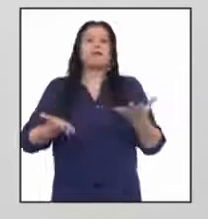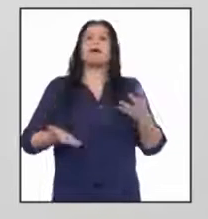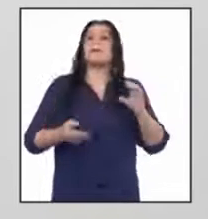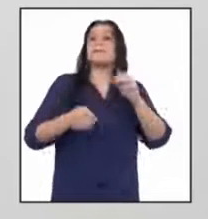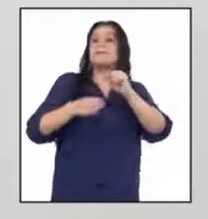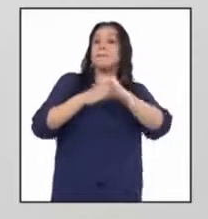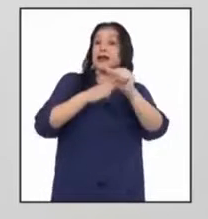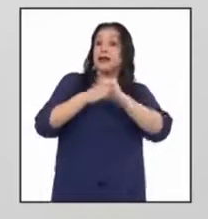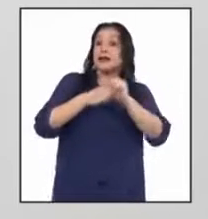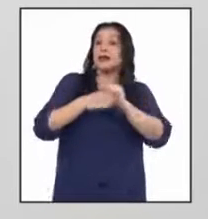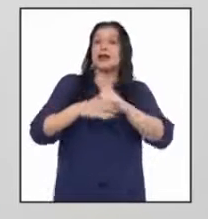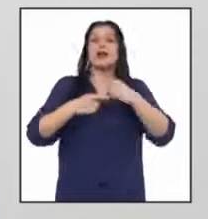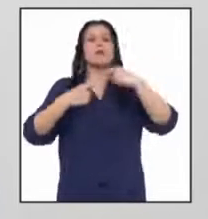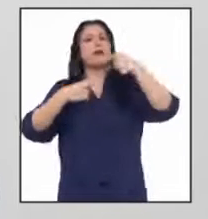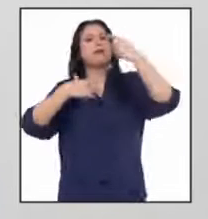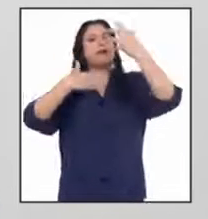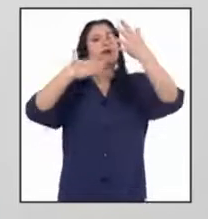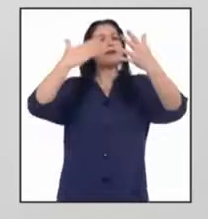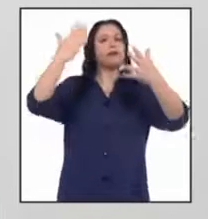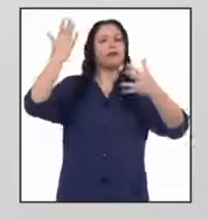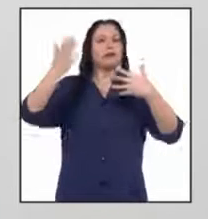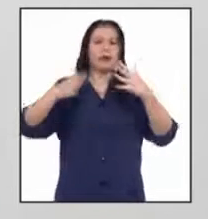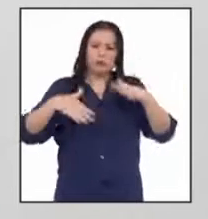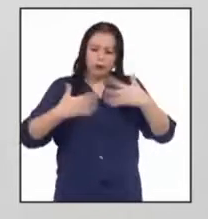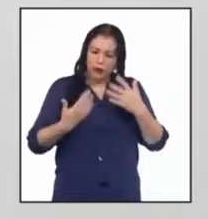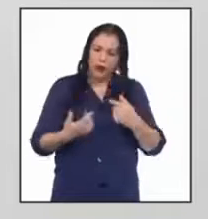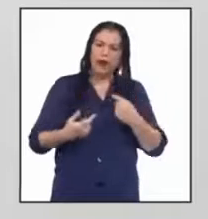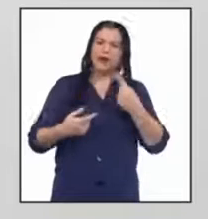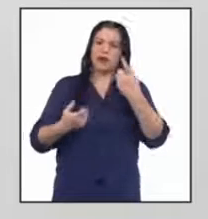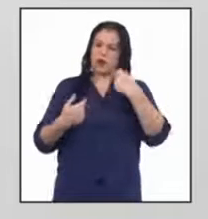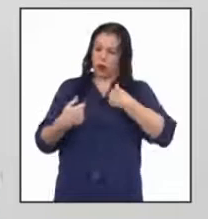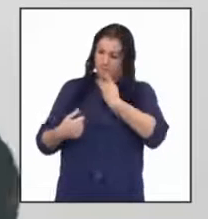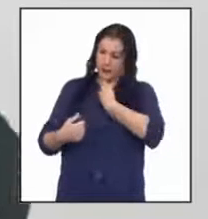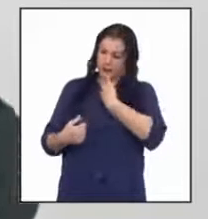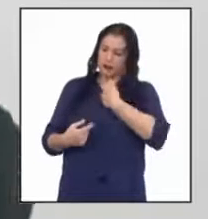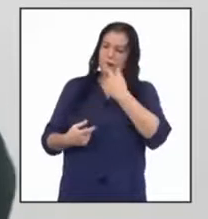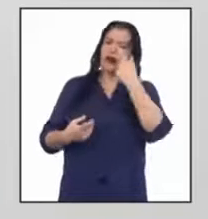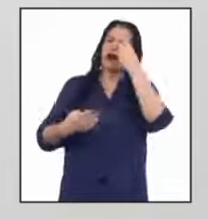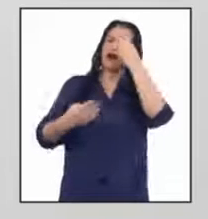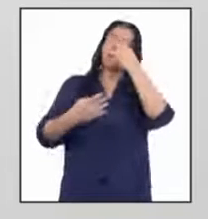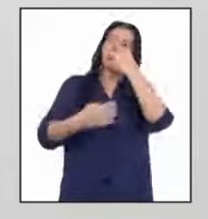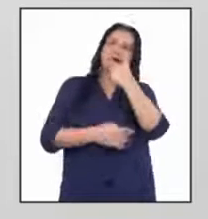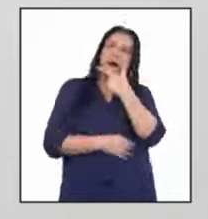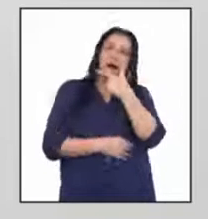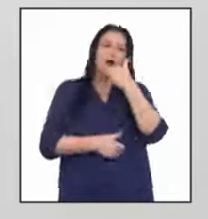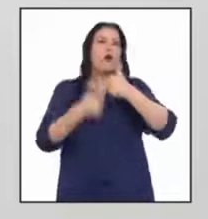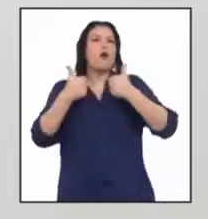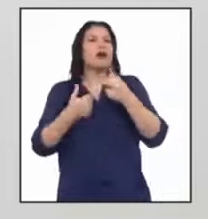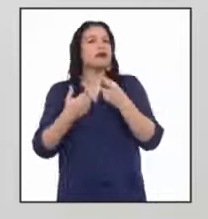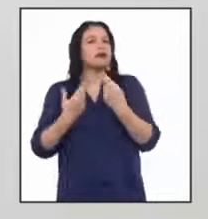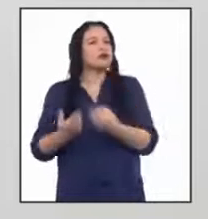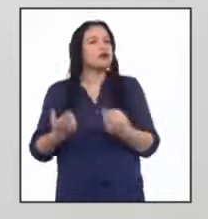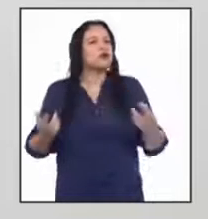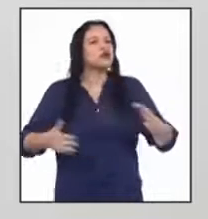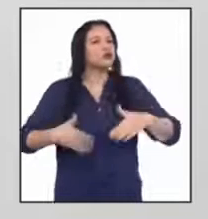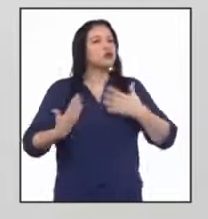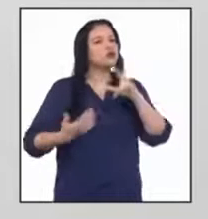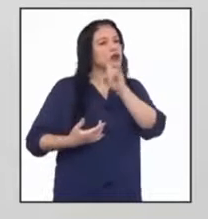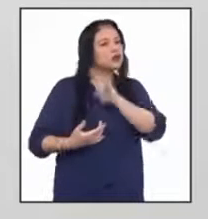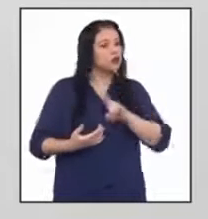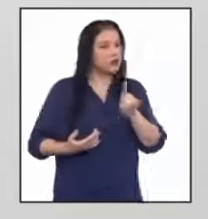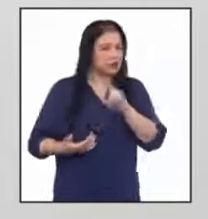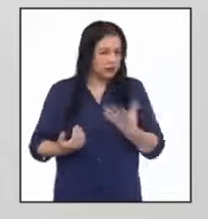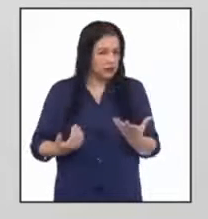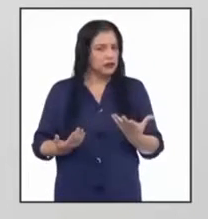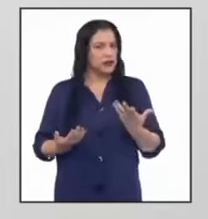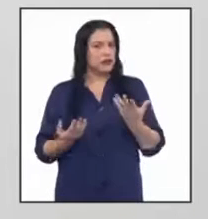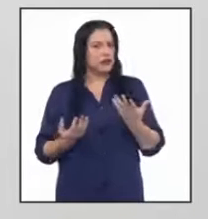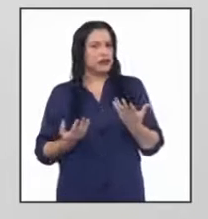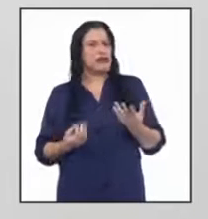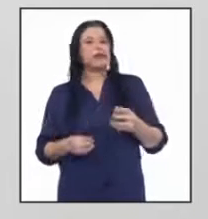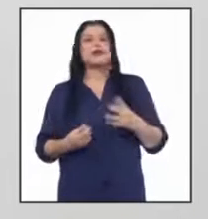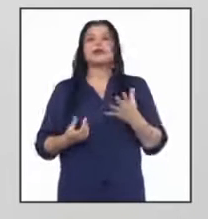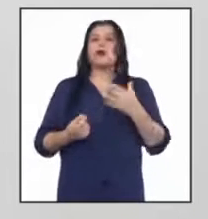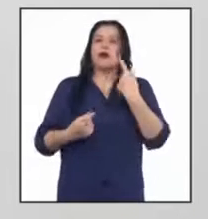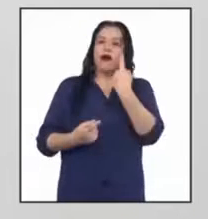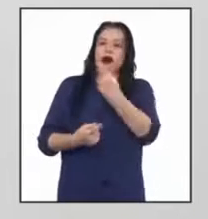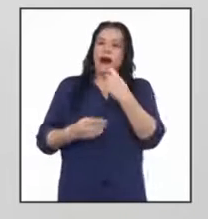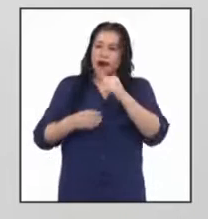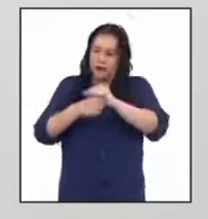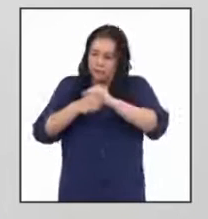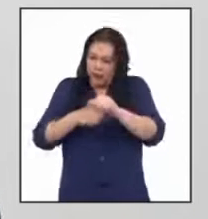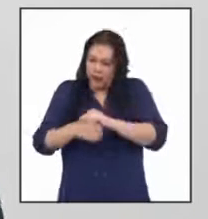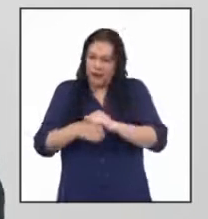monólogo hará que reconozcamos cada vez con mayor detalle los recursos que debemos utilizar. Con cada